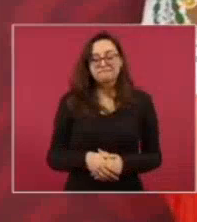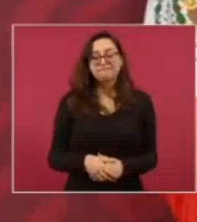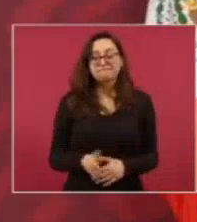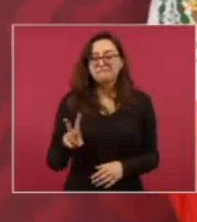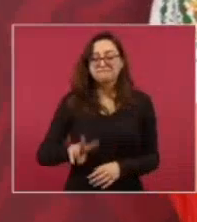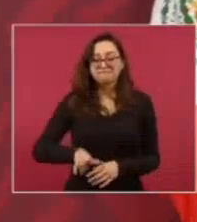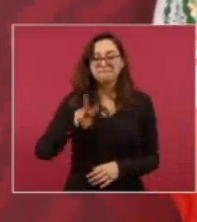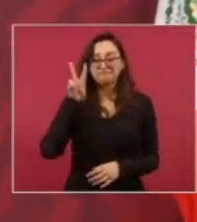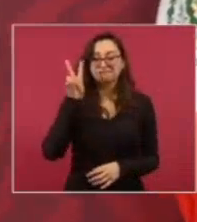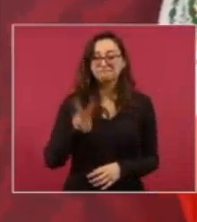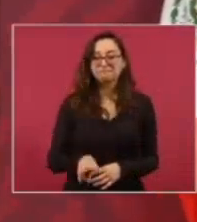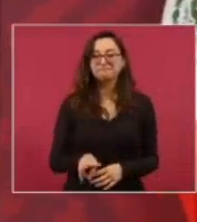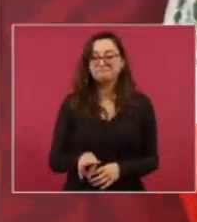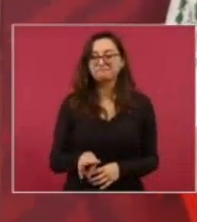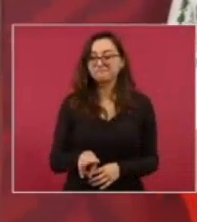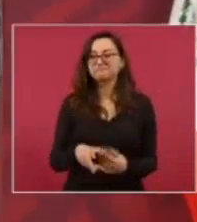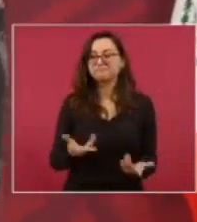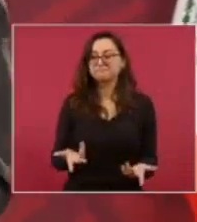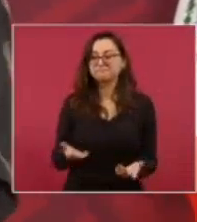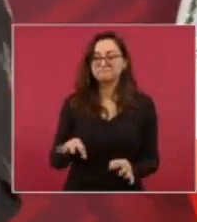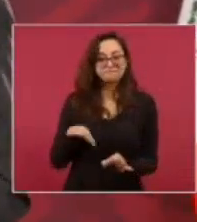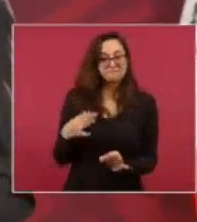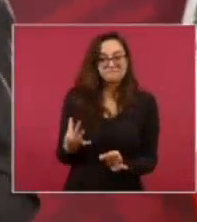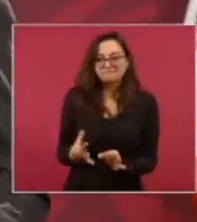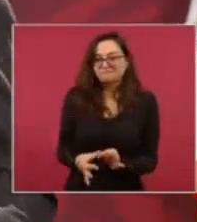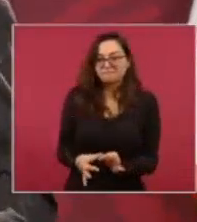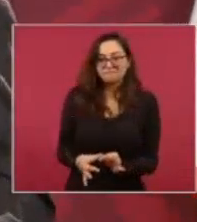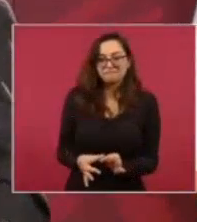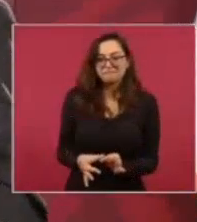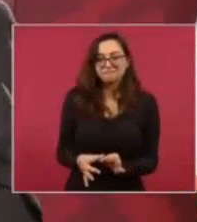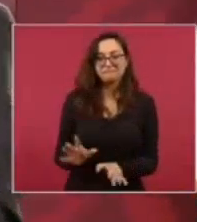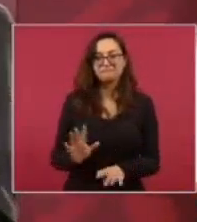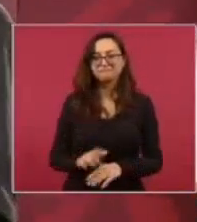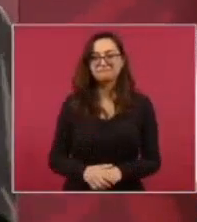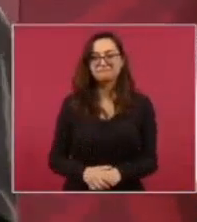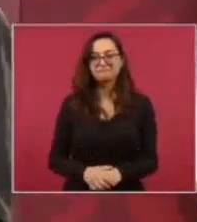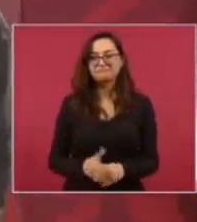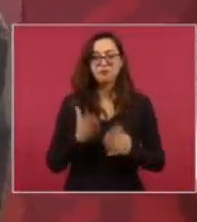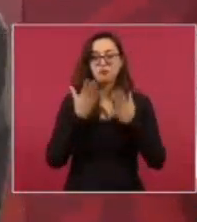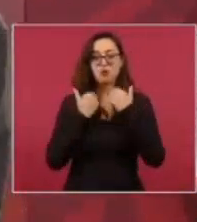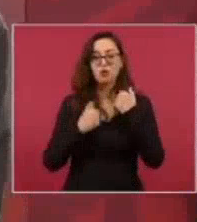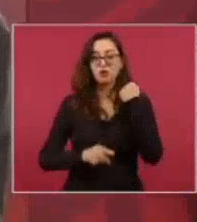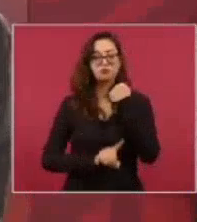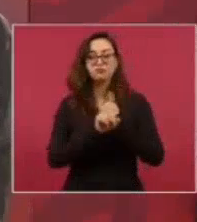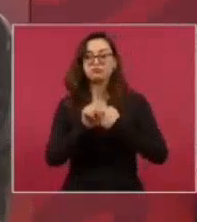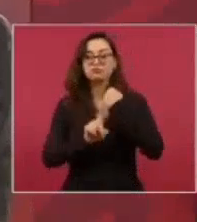efectiva y no falla.